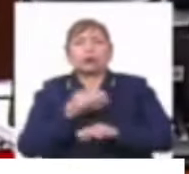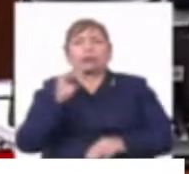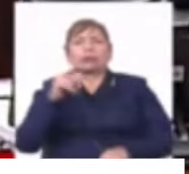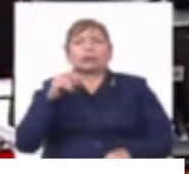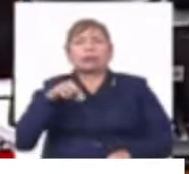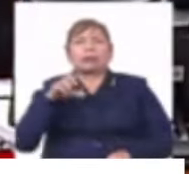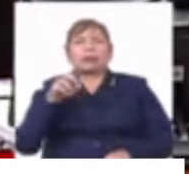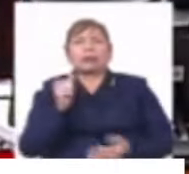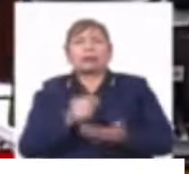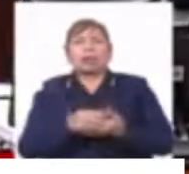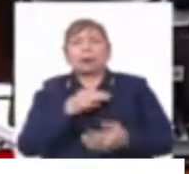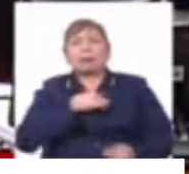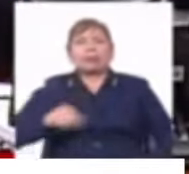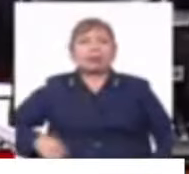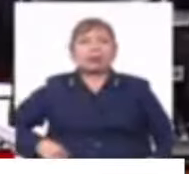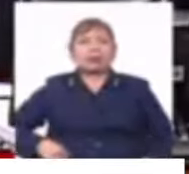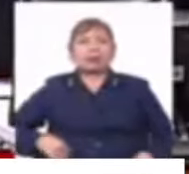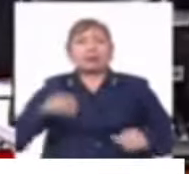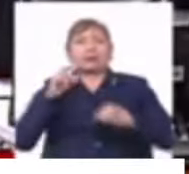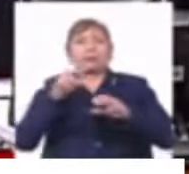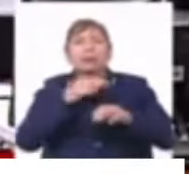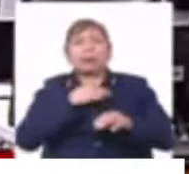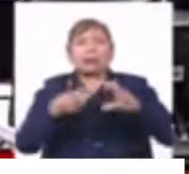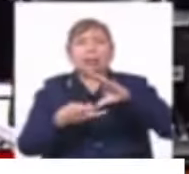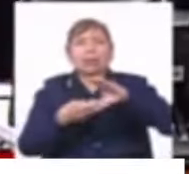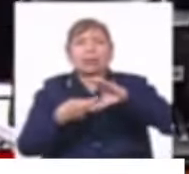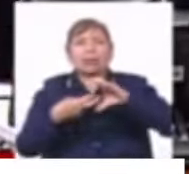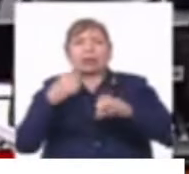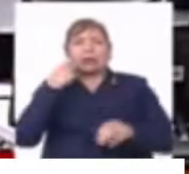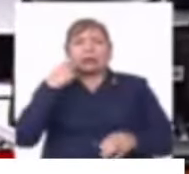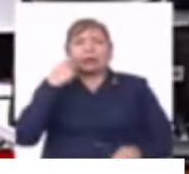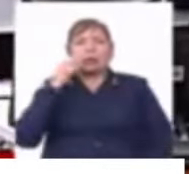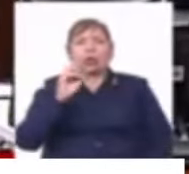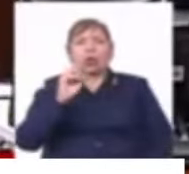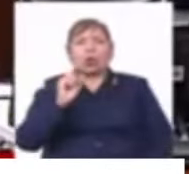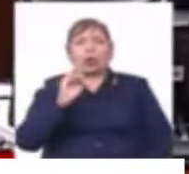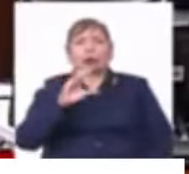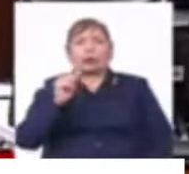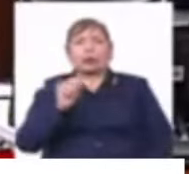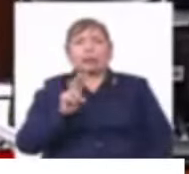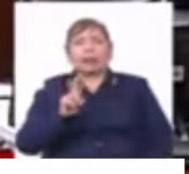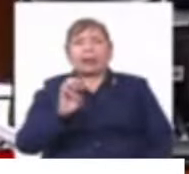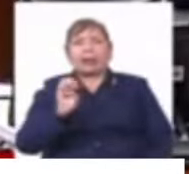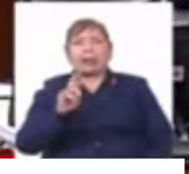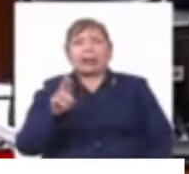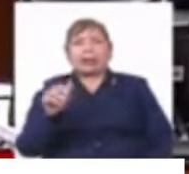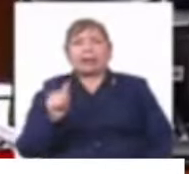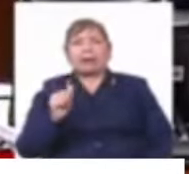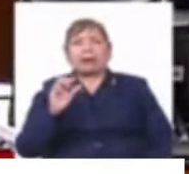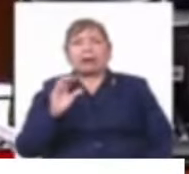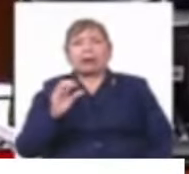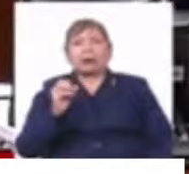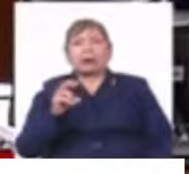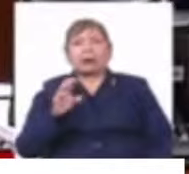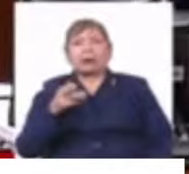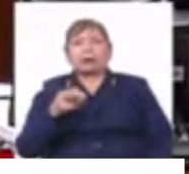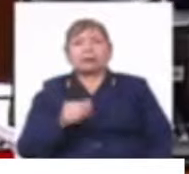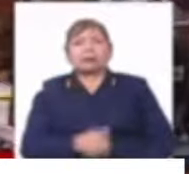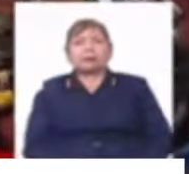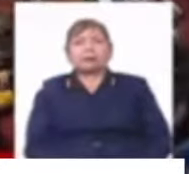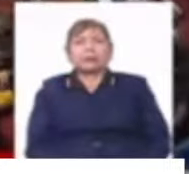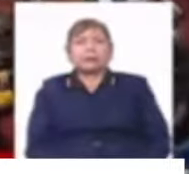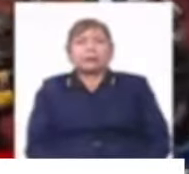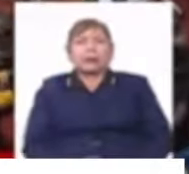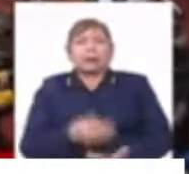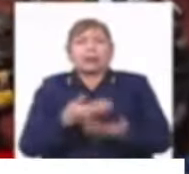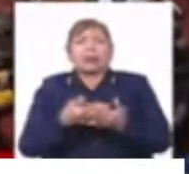interpelación al ministro de Energía y Minas, señor Óscar Electo Vera Gargurevich.